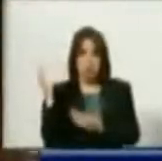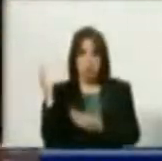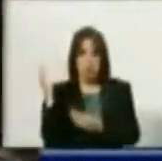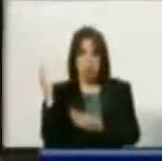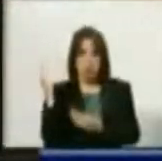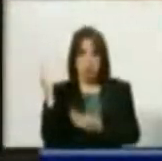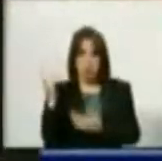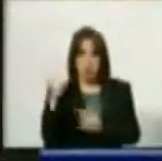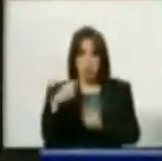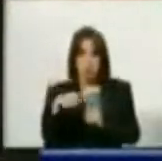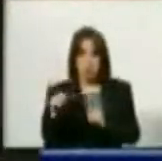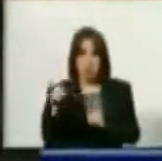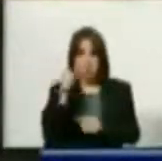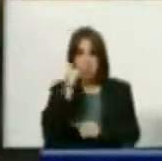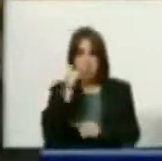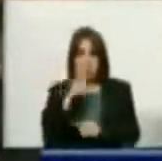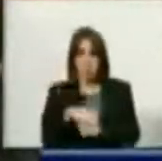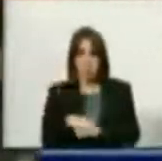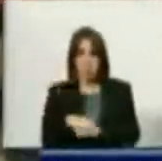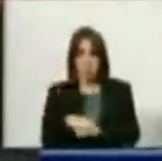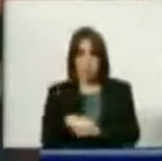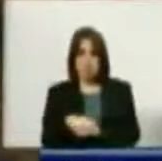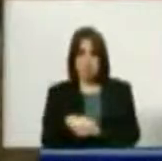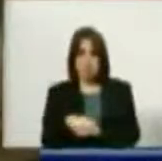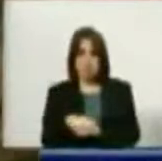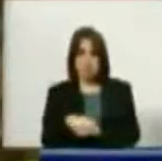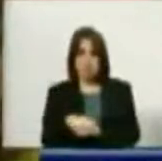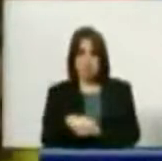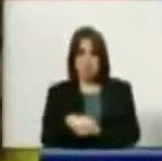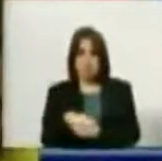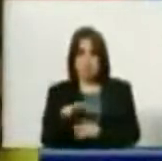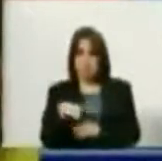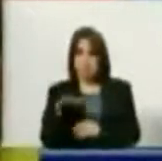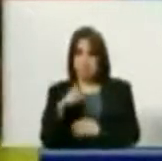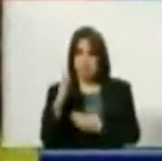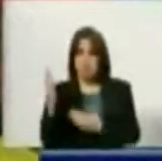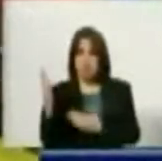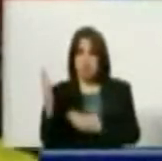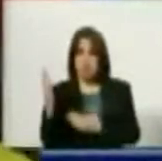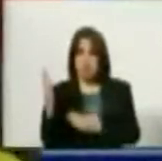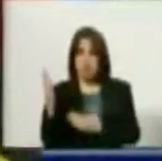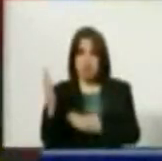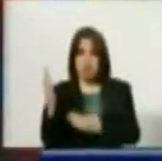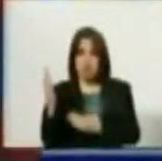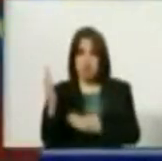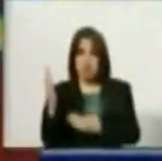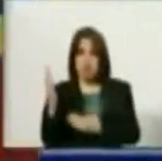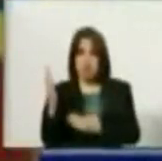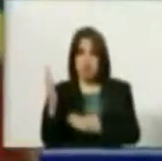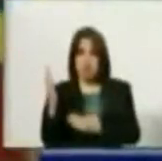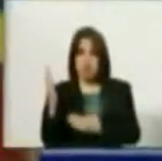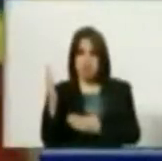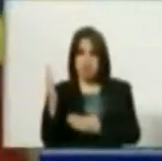Medina José Melo de Luis Pérez